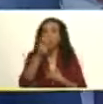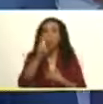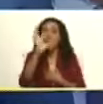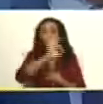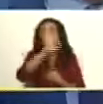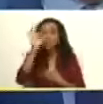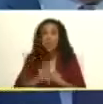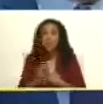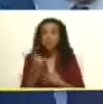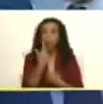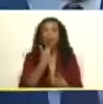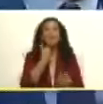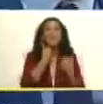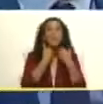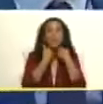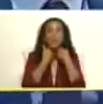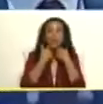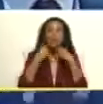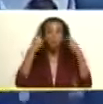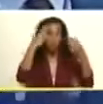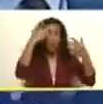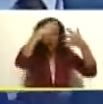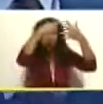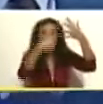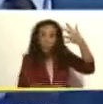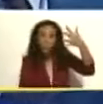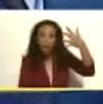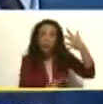12%. Estas son las enfermedades que saben ustedes